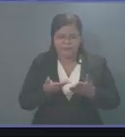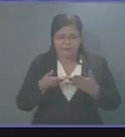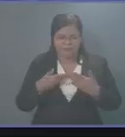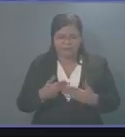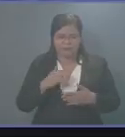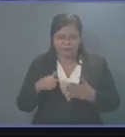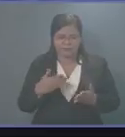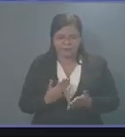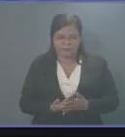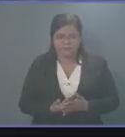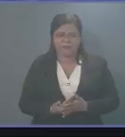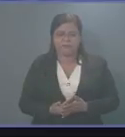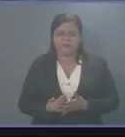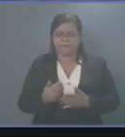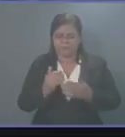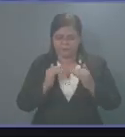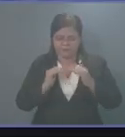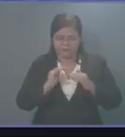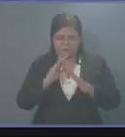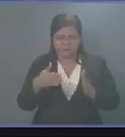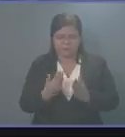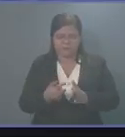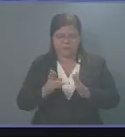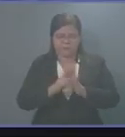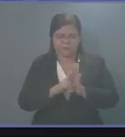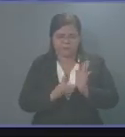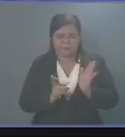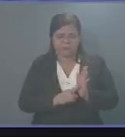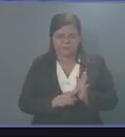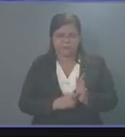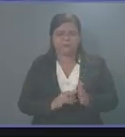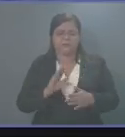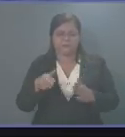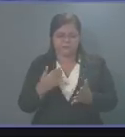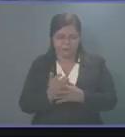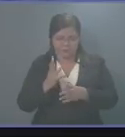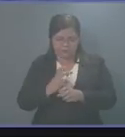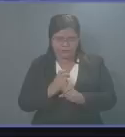contribuyendo a la uniformidad, registro y ejecución de